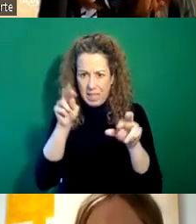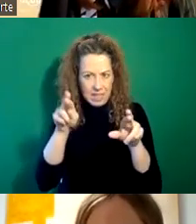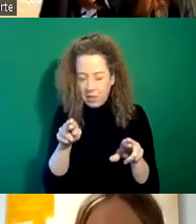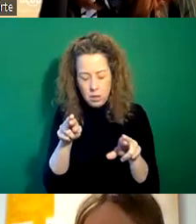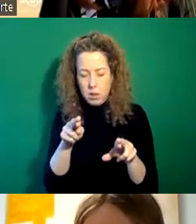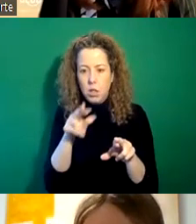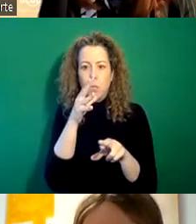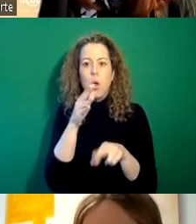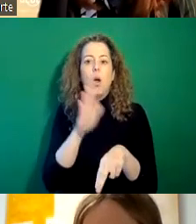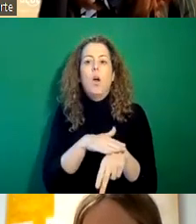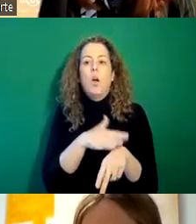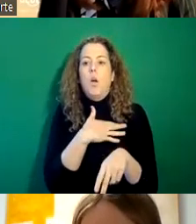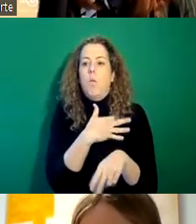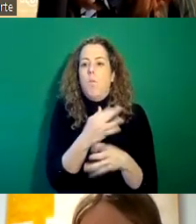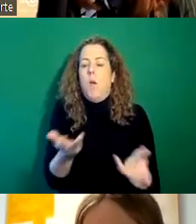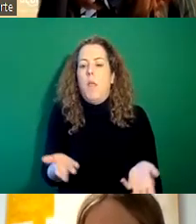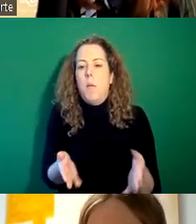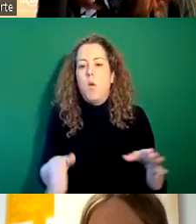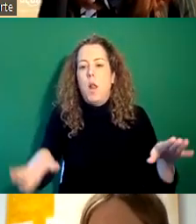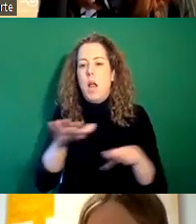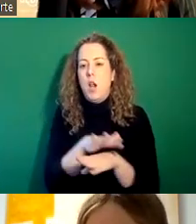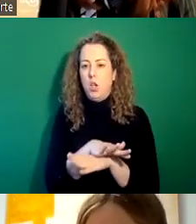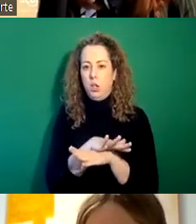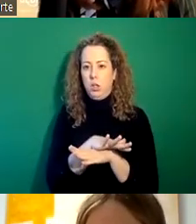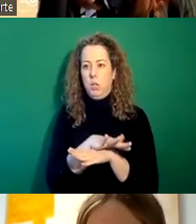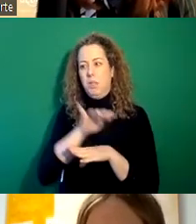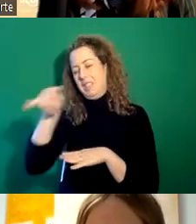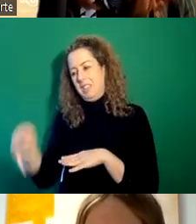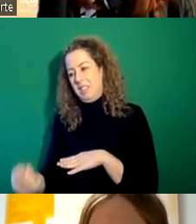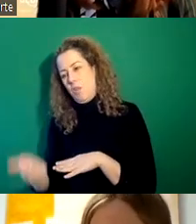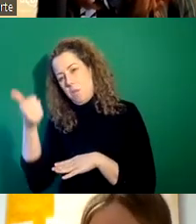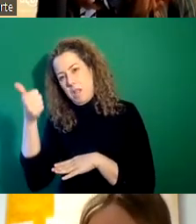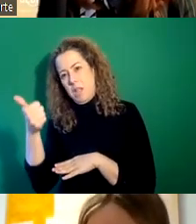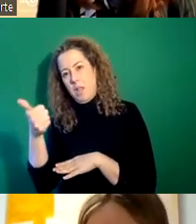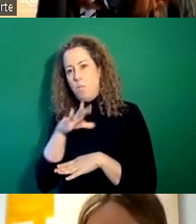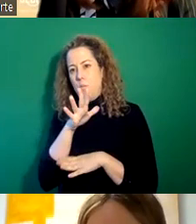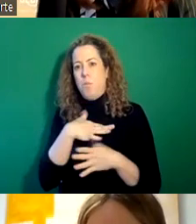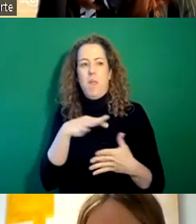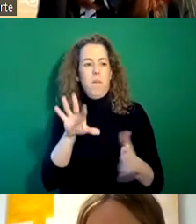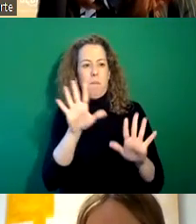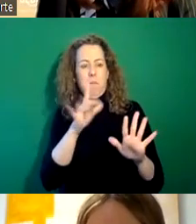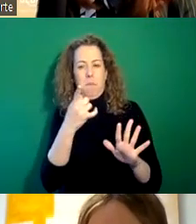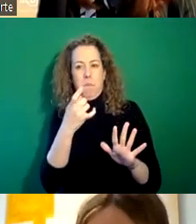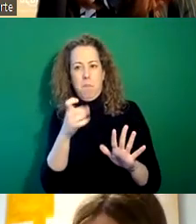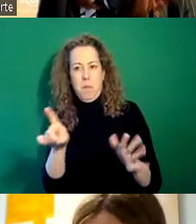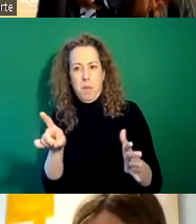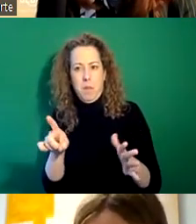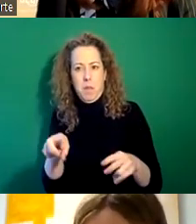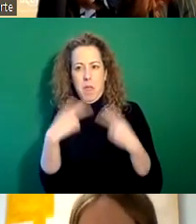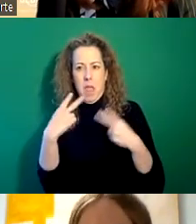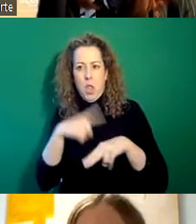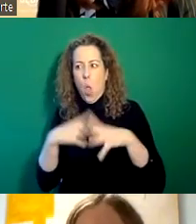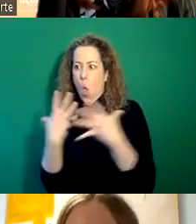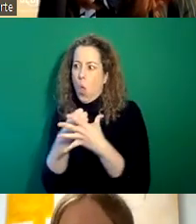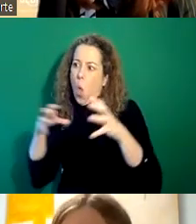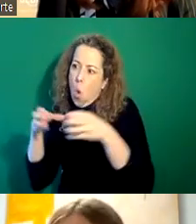sino porque a lo mejor a la noche pues están más cansados y quizás no es necesario que cenen todos